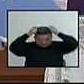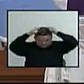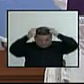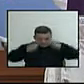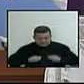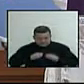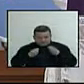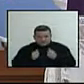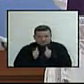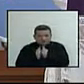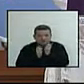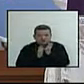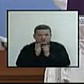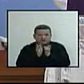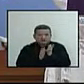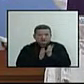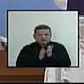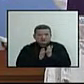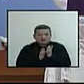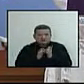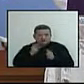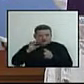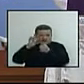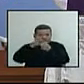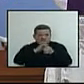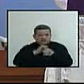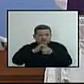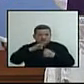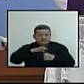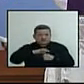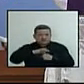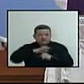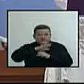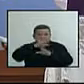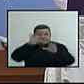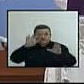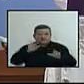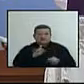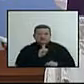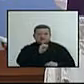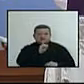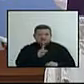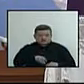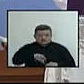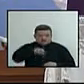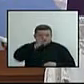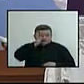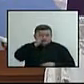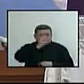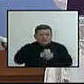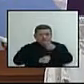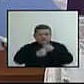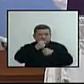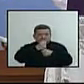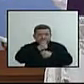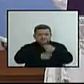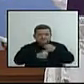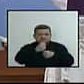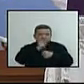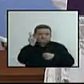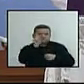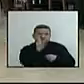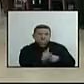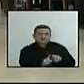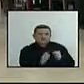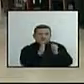contigo en la unidad del Espíritu Santo y es Dios por los siglos de